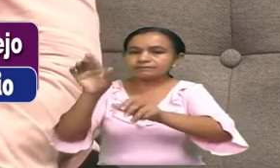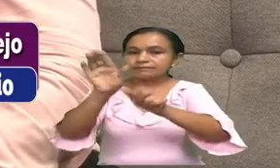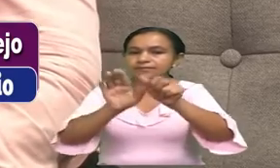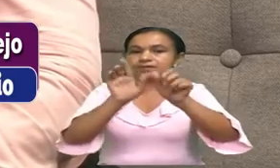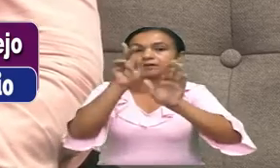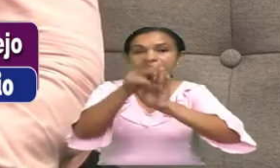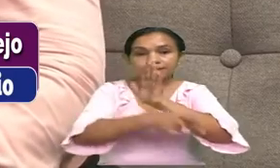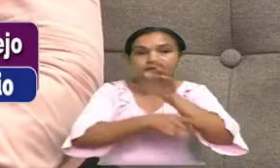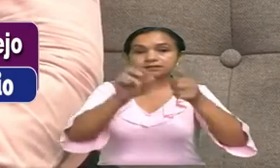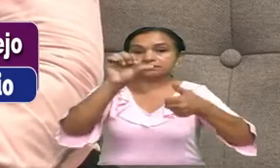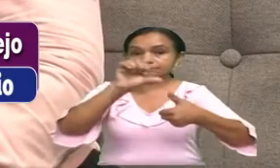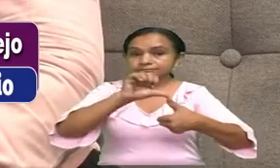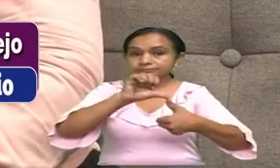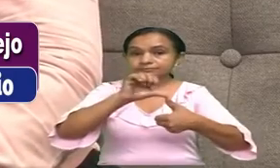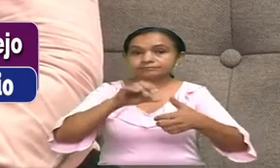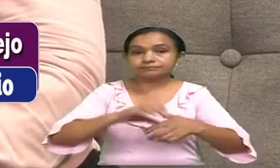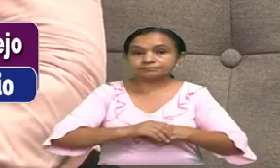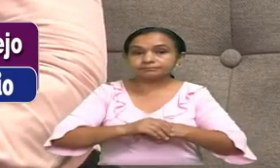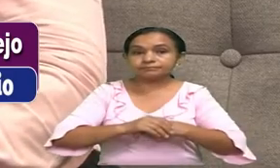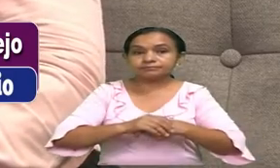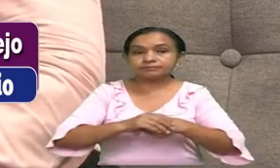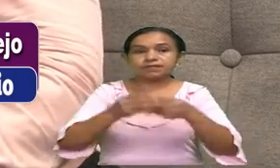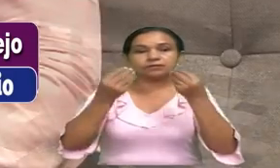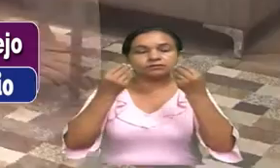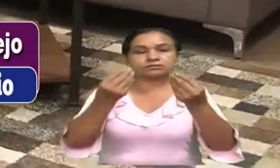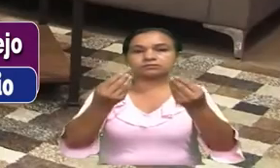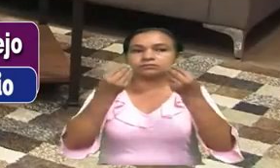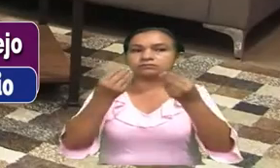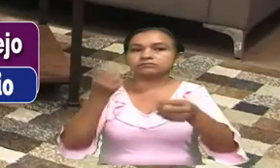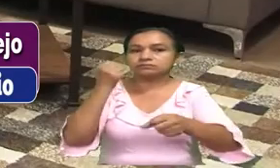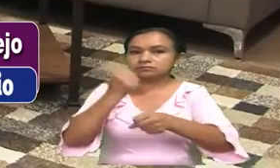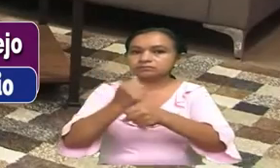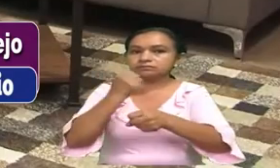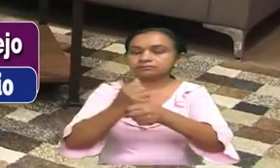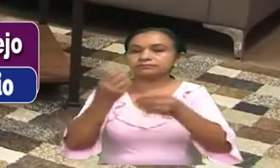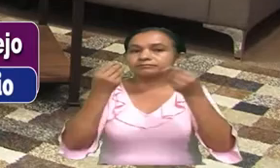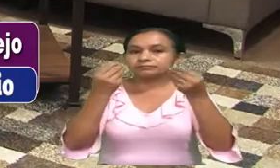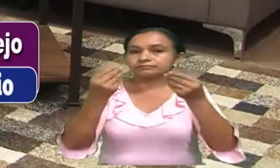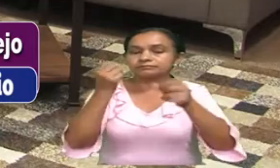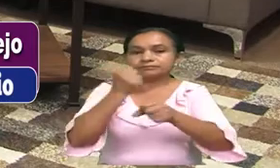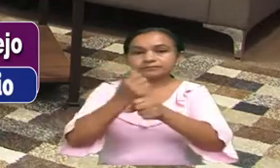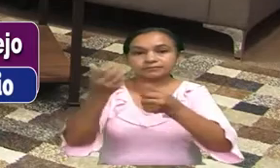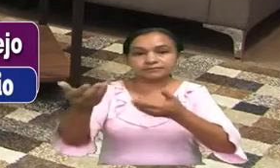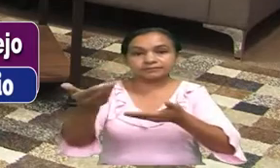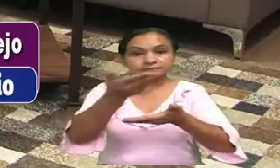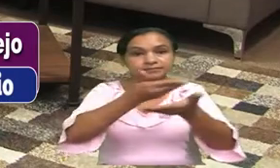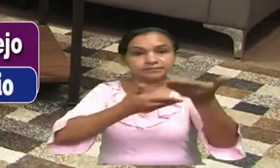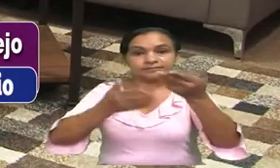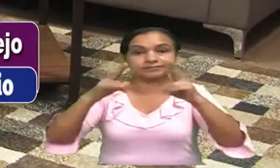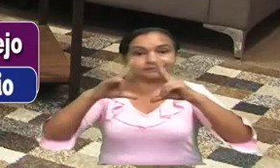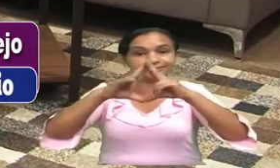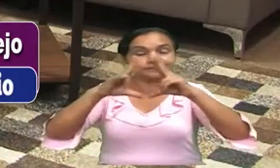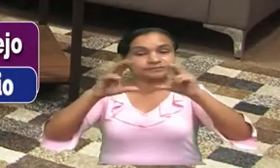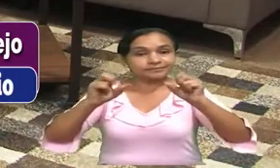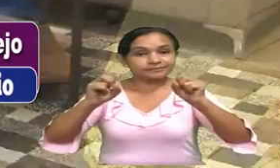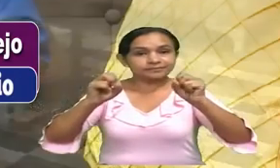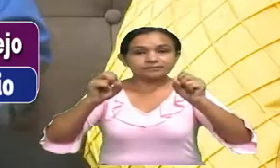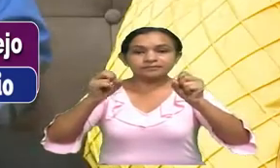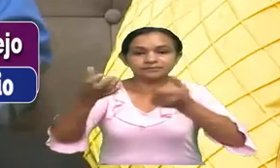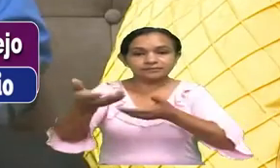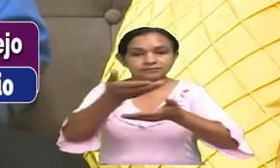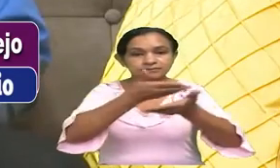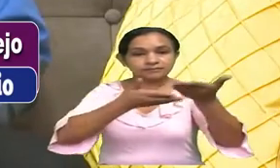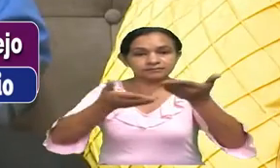uno de los países. Sin duda alguna, mucho trabajo. Sí. Nosotros compartimos como nicaragüenses, también